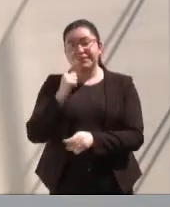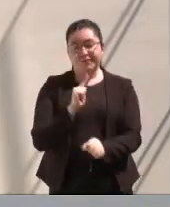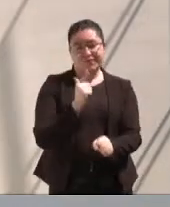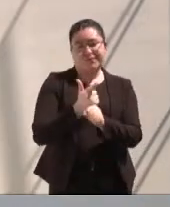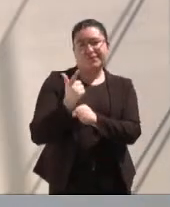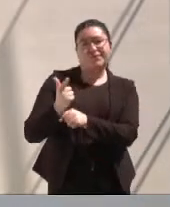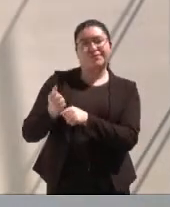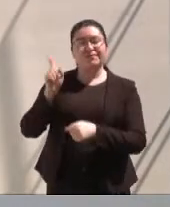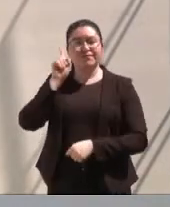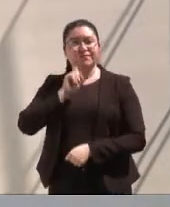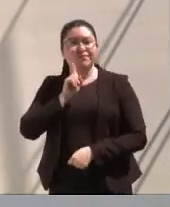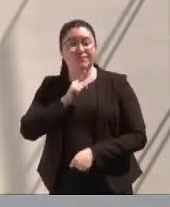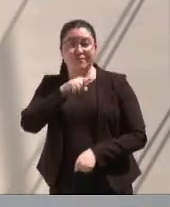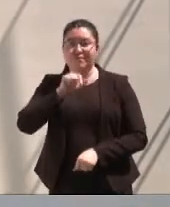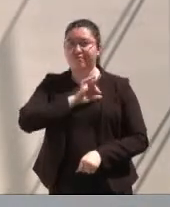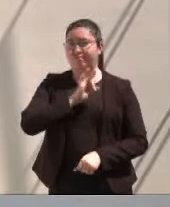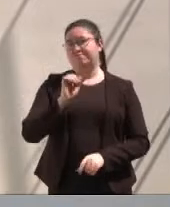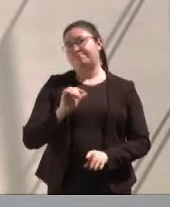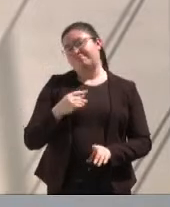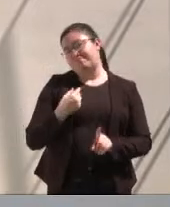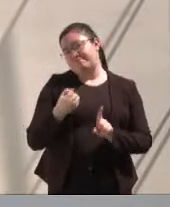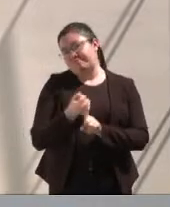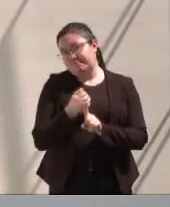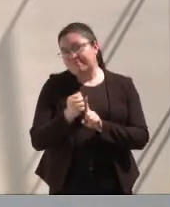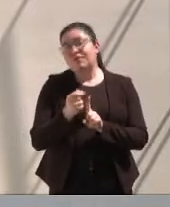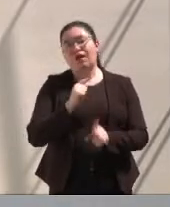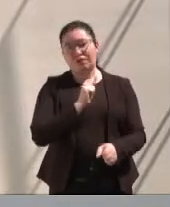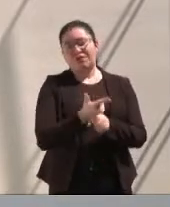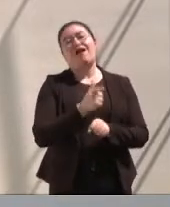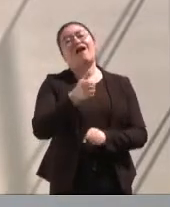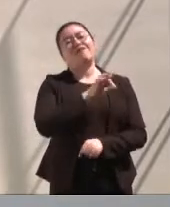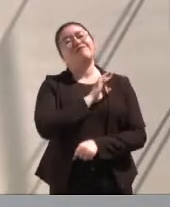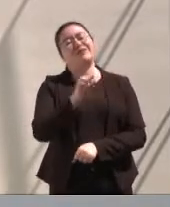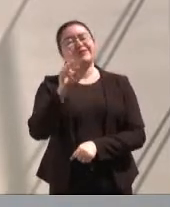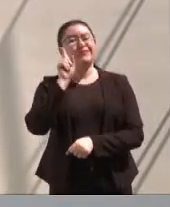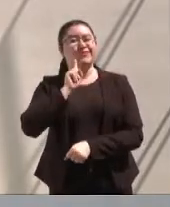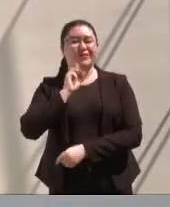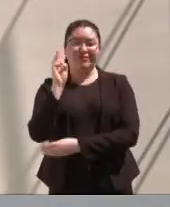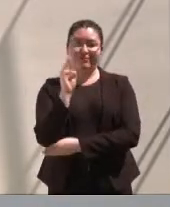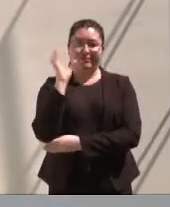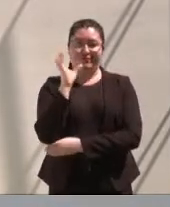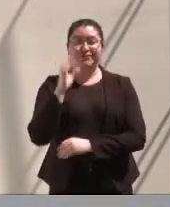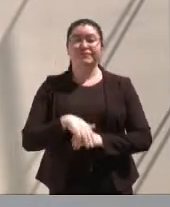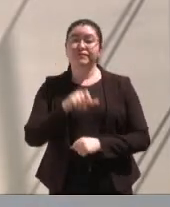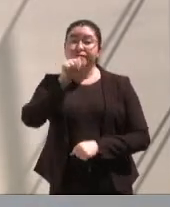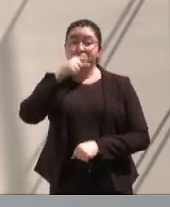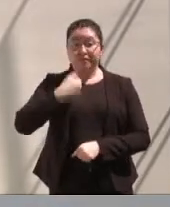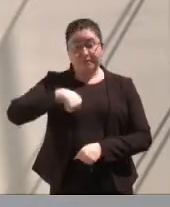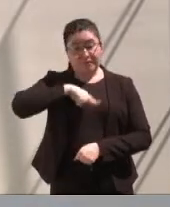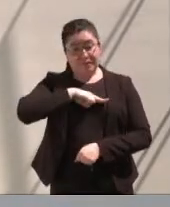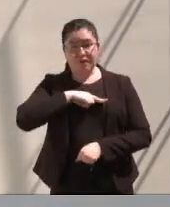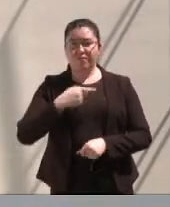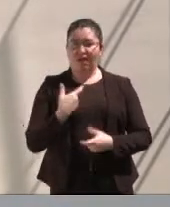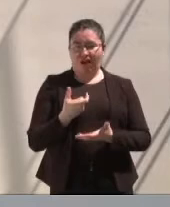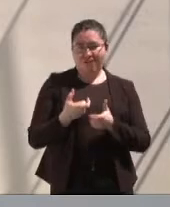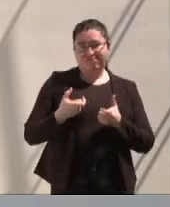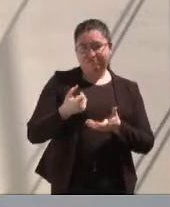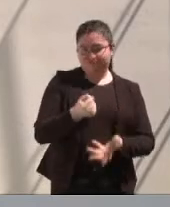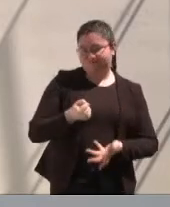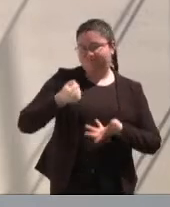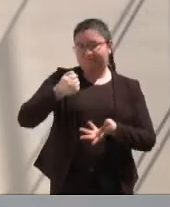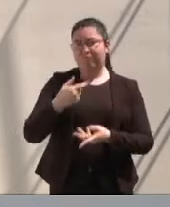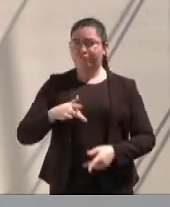de 1,000 mujeres contrerenses. También realizamos acciones para fortalecer su empoderamiento económico como ferias y